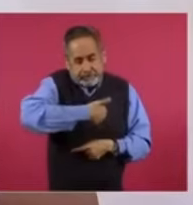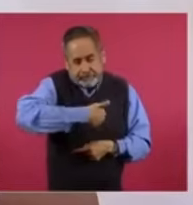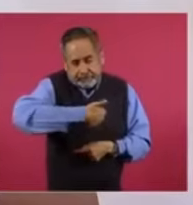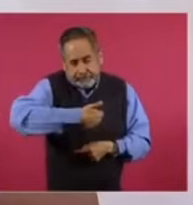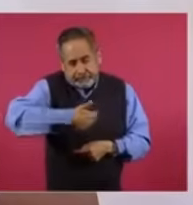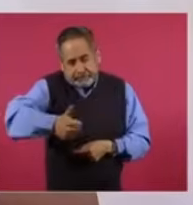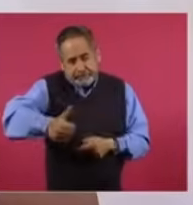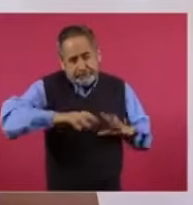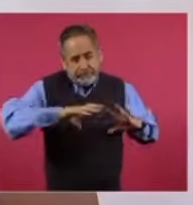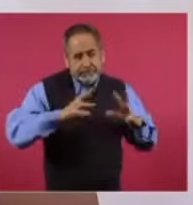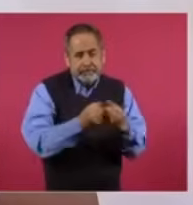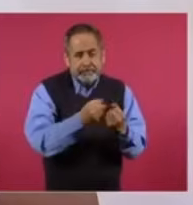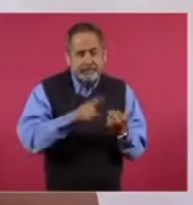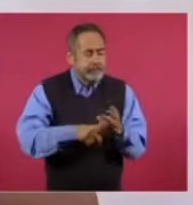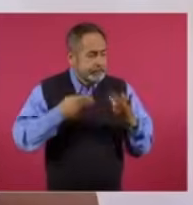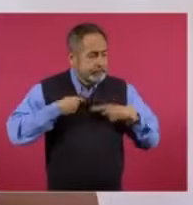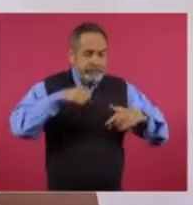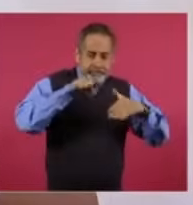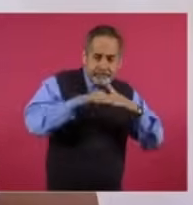por recluso,